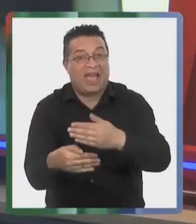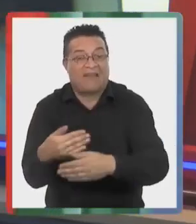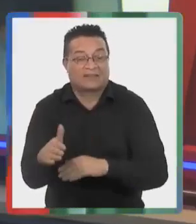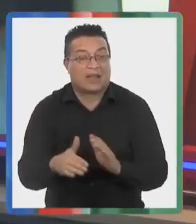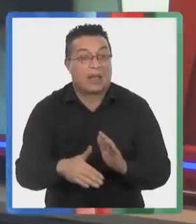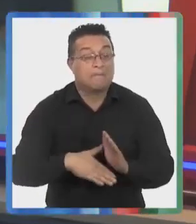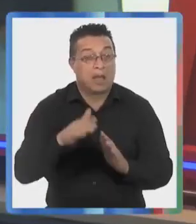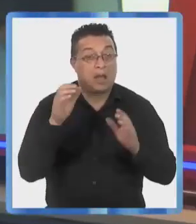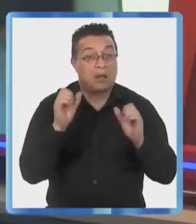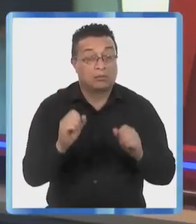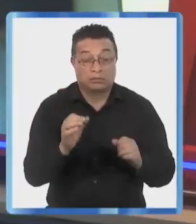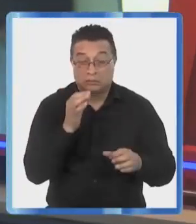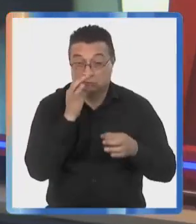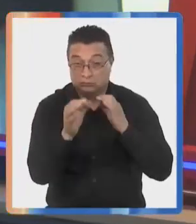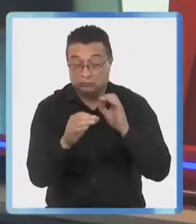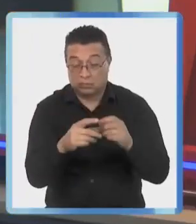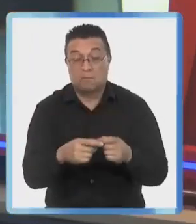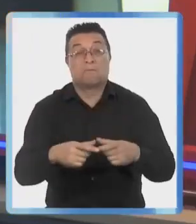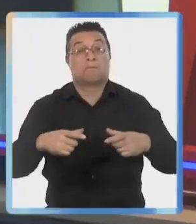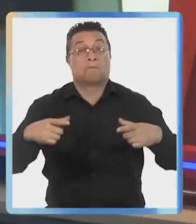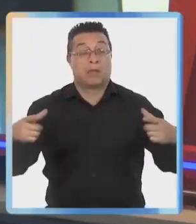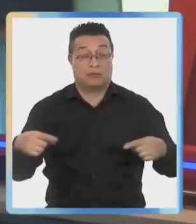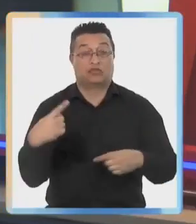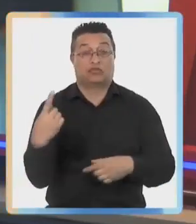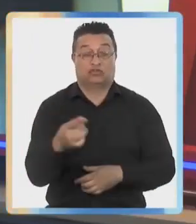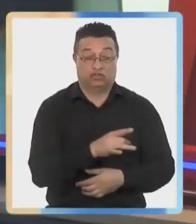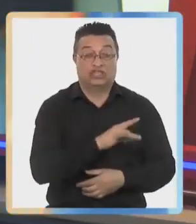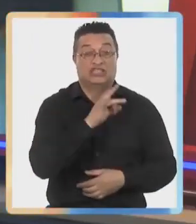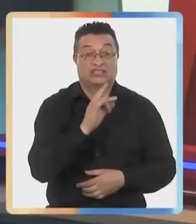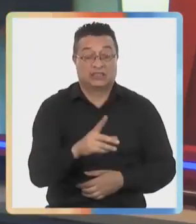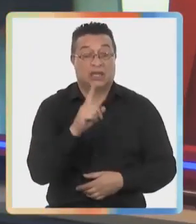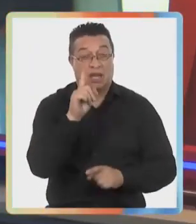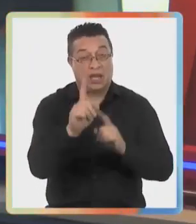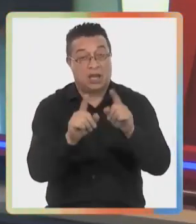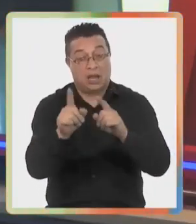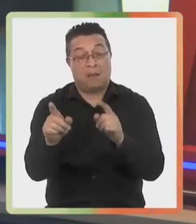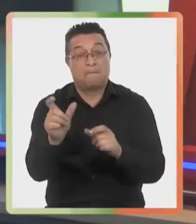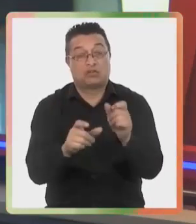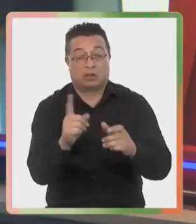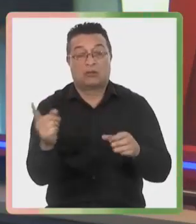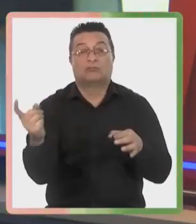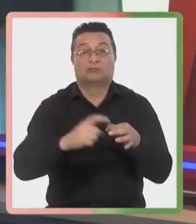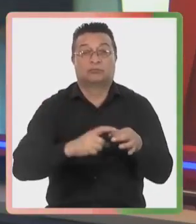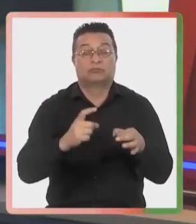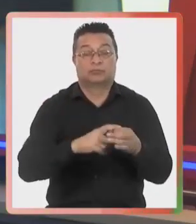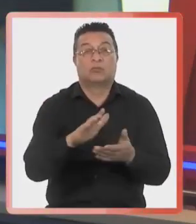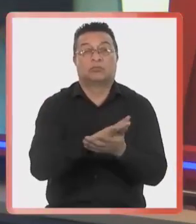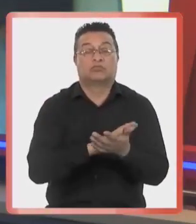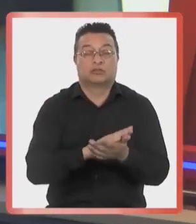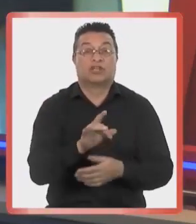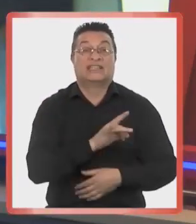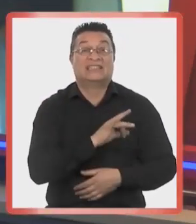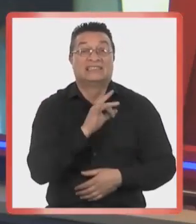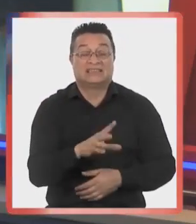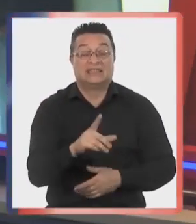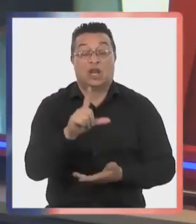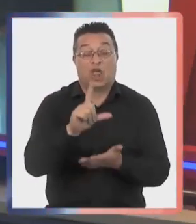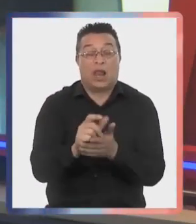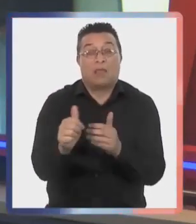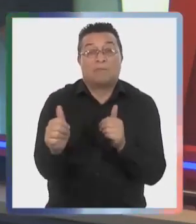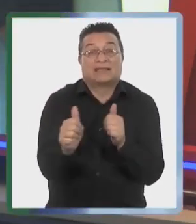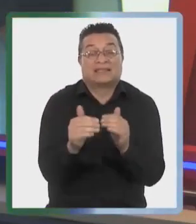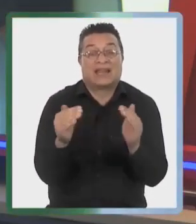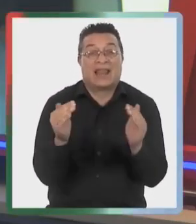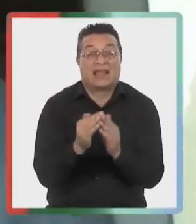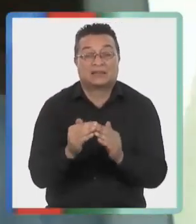Ya podremos decir que hemos abarcado una gran parte de nuestro territorio nacional para que aquellas personas que están inscritas, por ejemplo, en una comuna de Chile, tengan el local más cerca